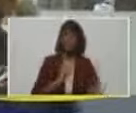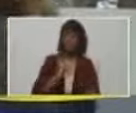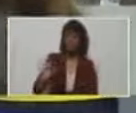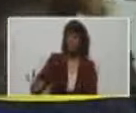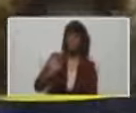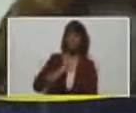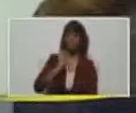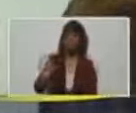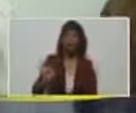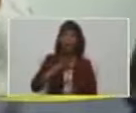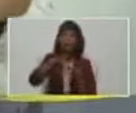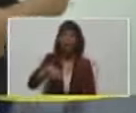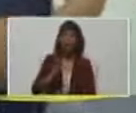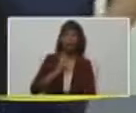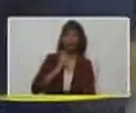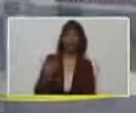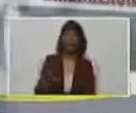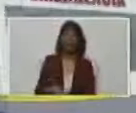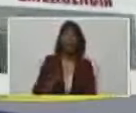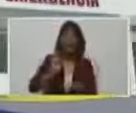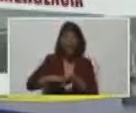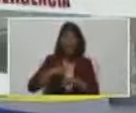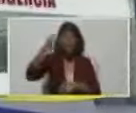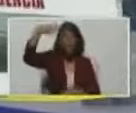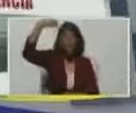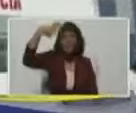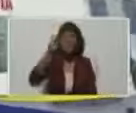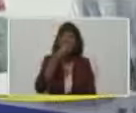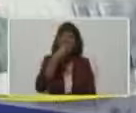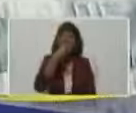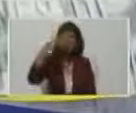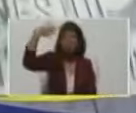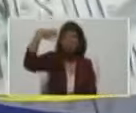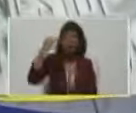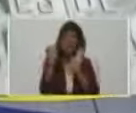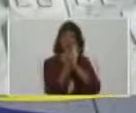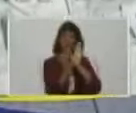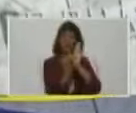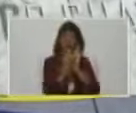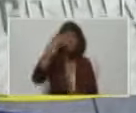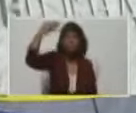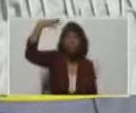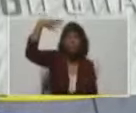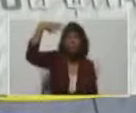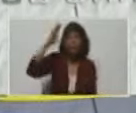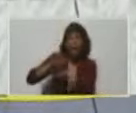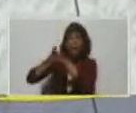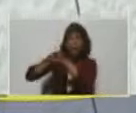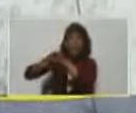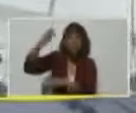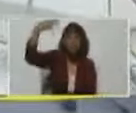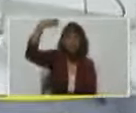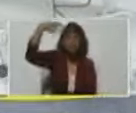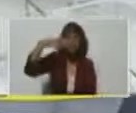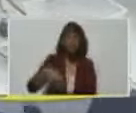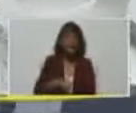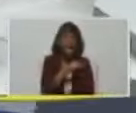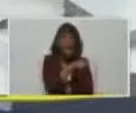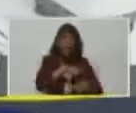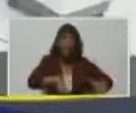otros países. Ah, mira, aquí tienen su bombillo verde. El bombillo y de cada... identificación. Cada. De verdad, este hospital